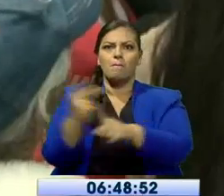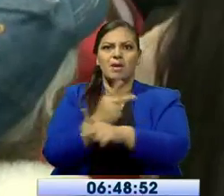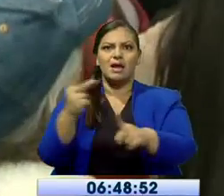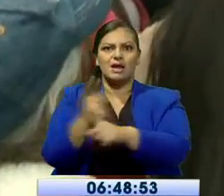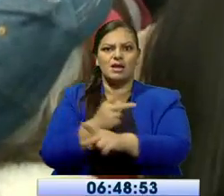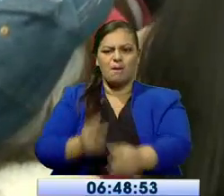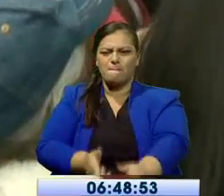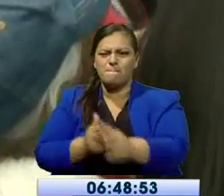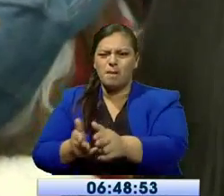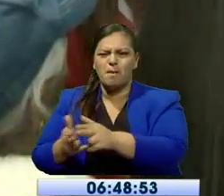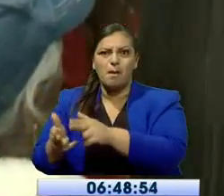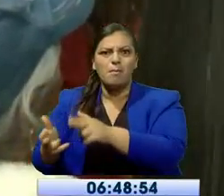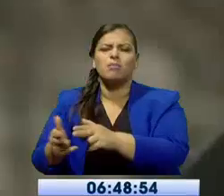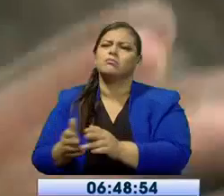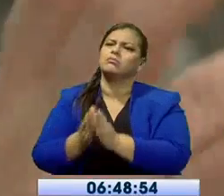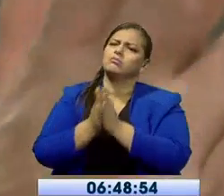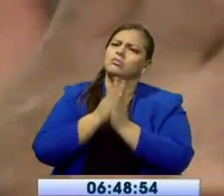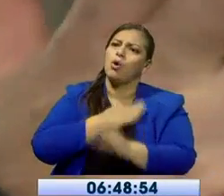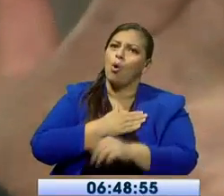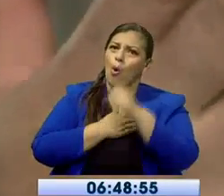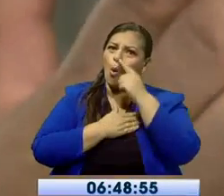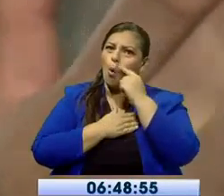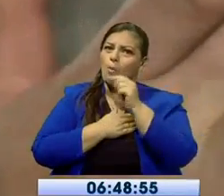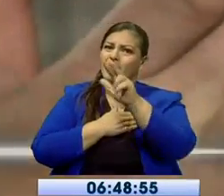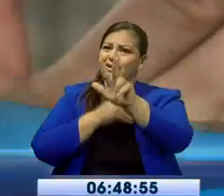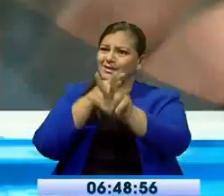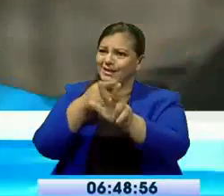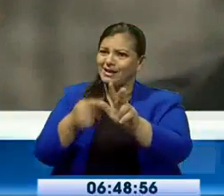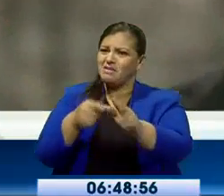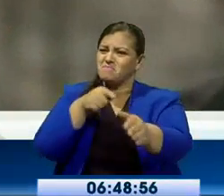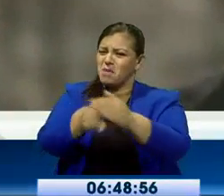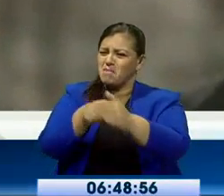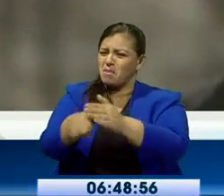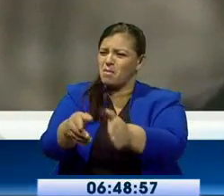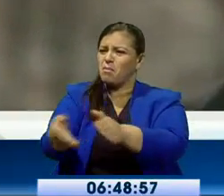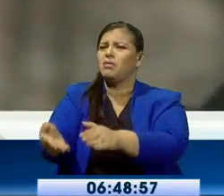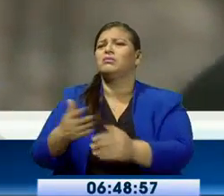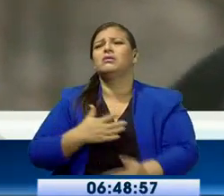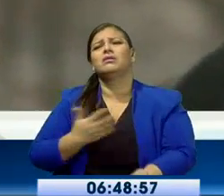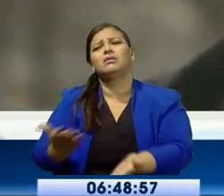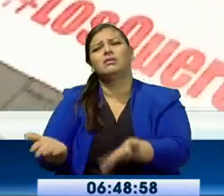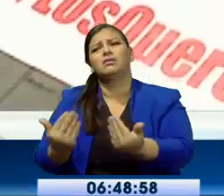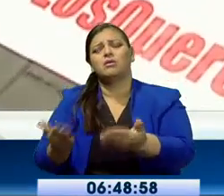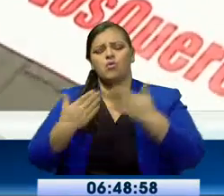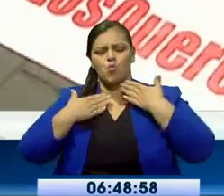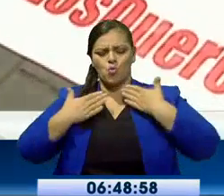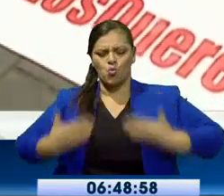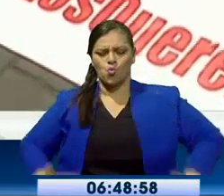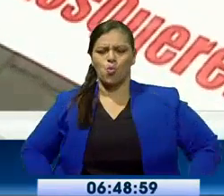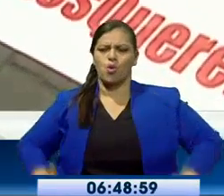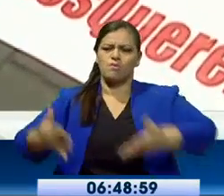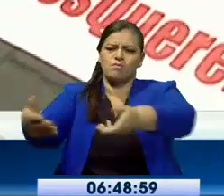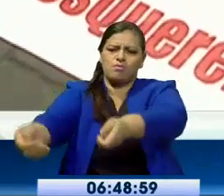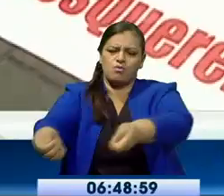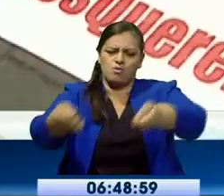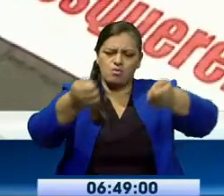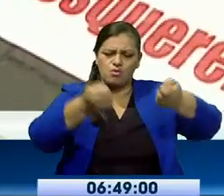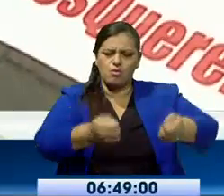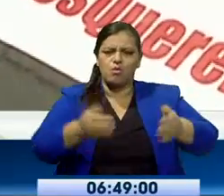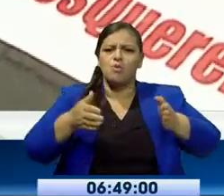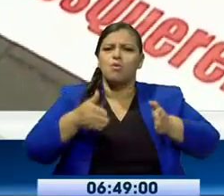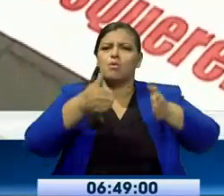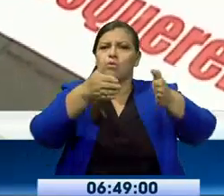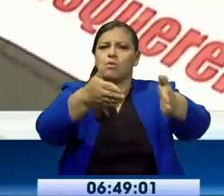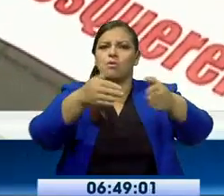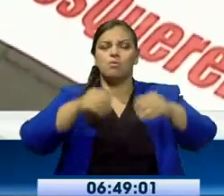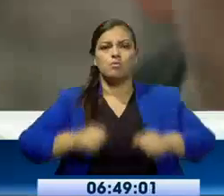El periodista colombiano Ervin Hoyos no puede ocultar el sentimiento que comparte con miles de ecuatorianos ante la pérdida de los tres trabajadores de la comunicación que